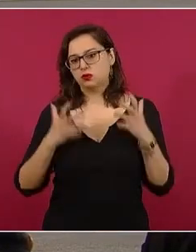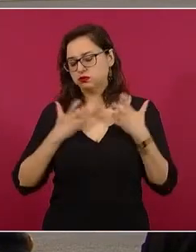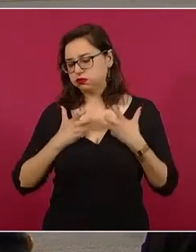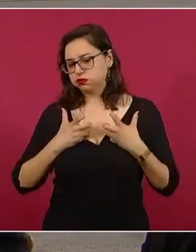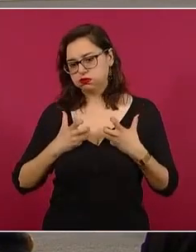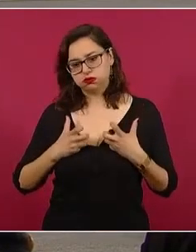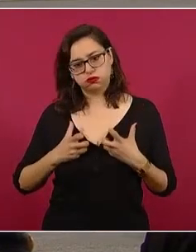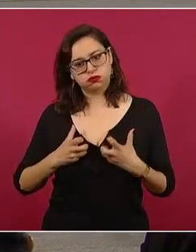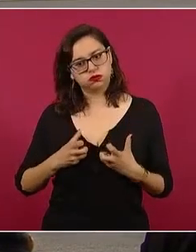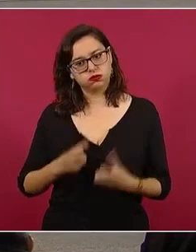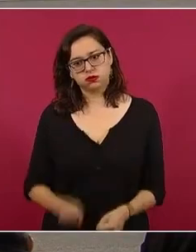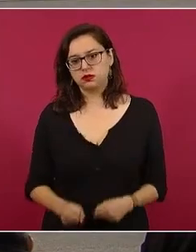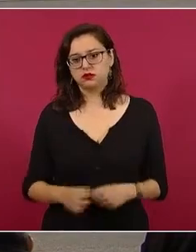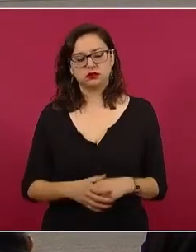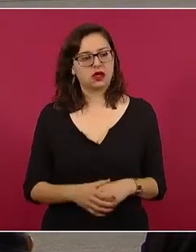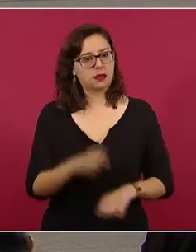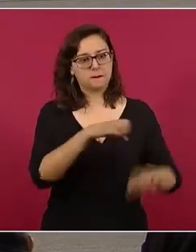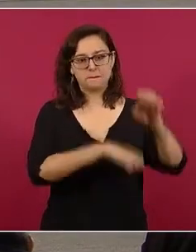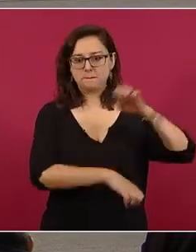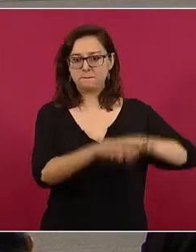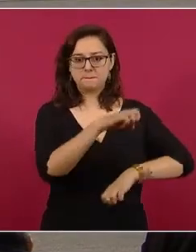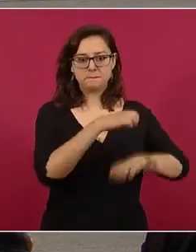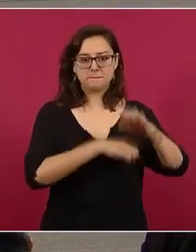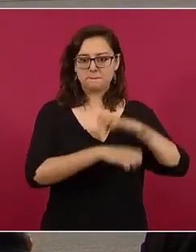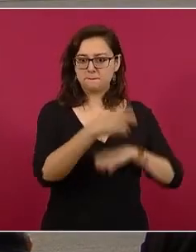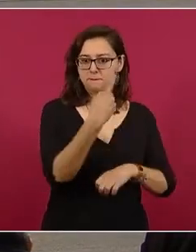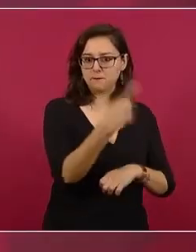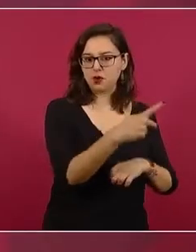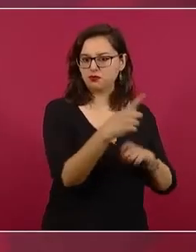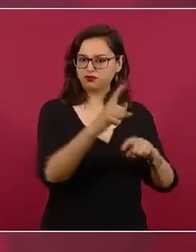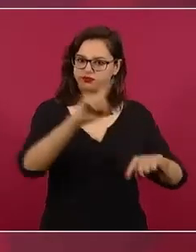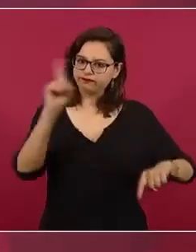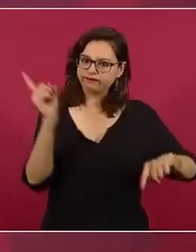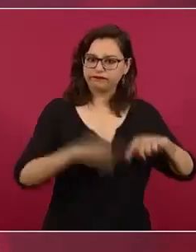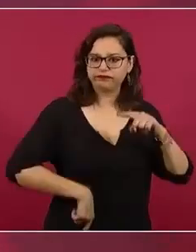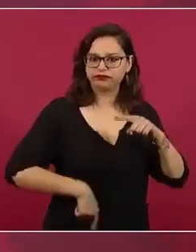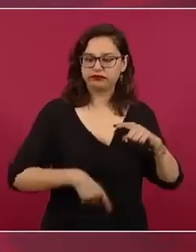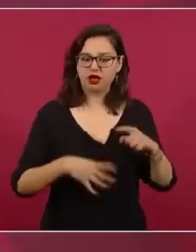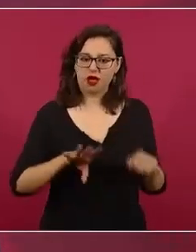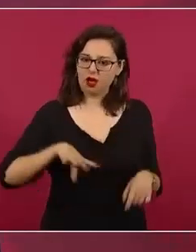quitándole su empresa eléctrica.